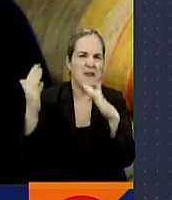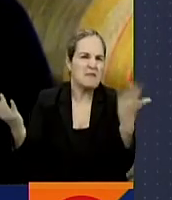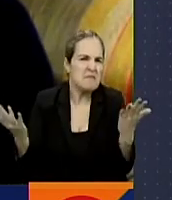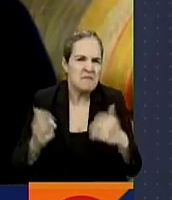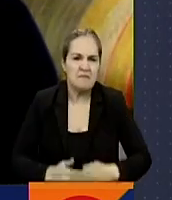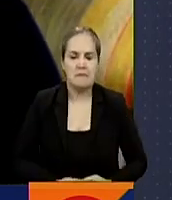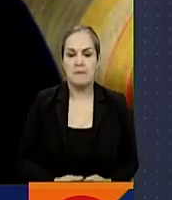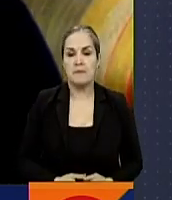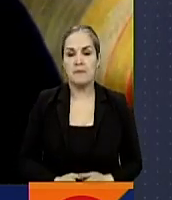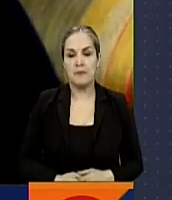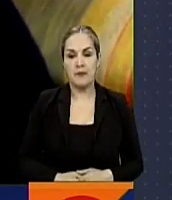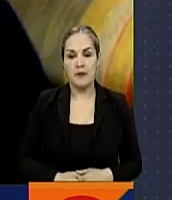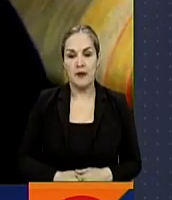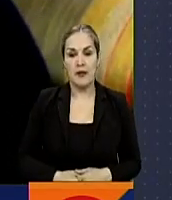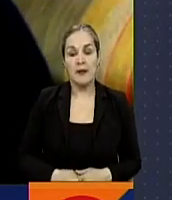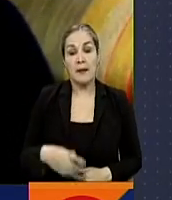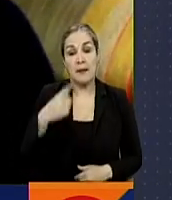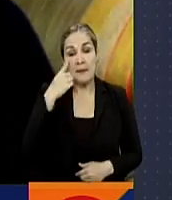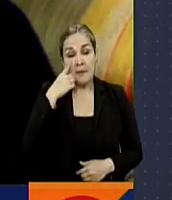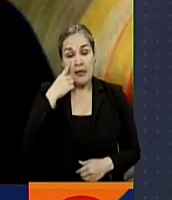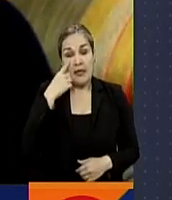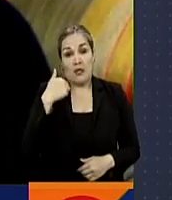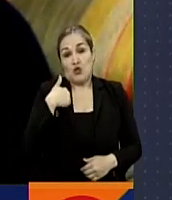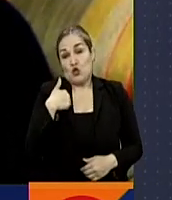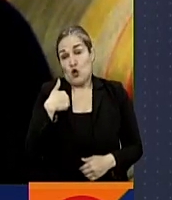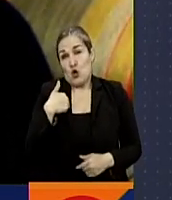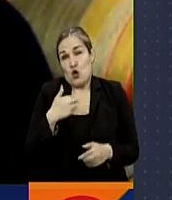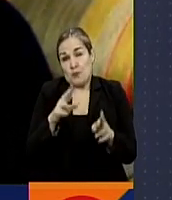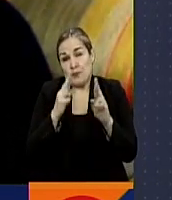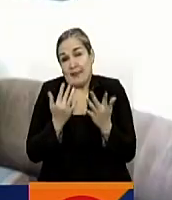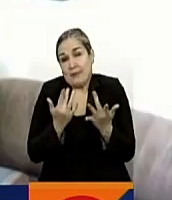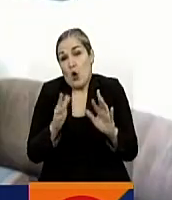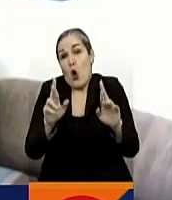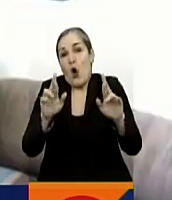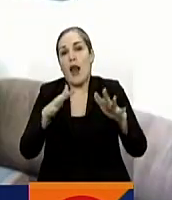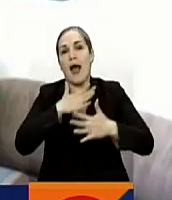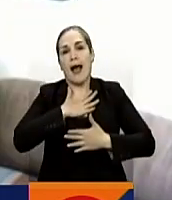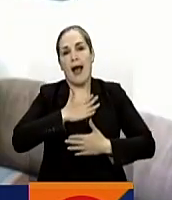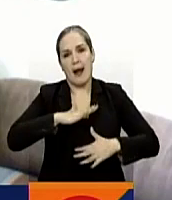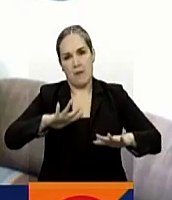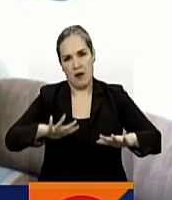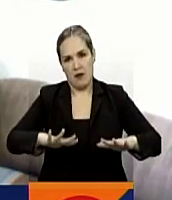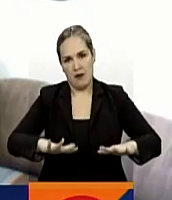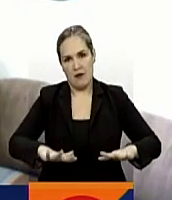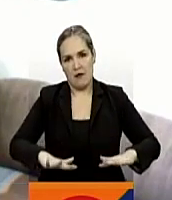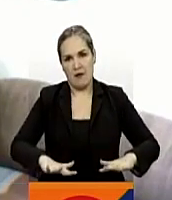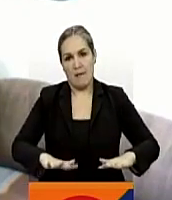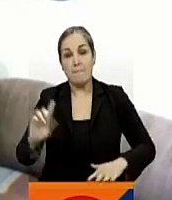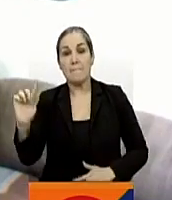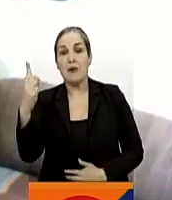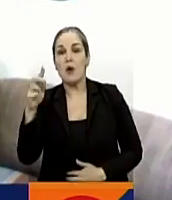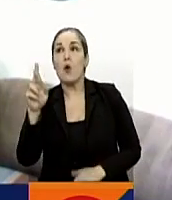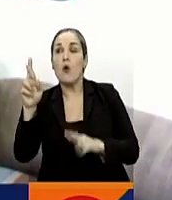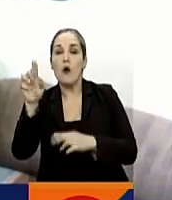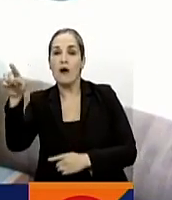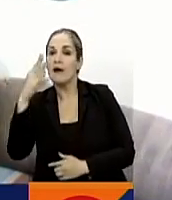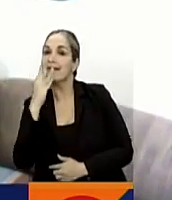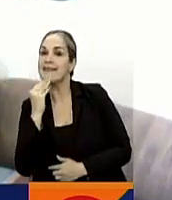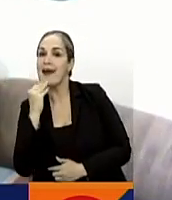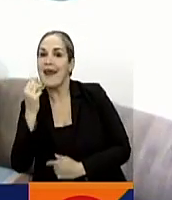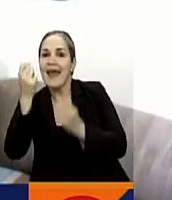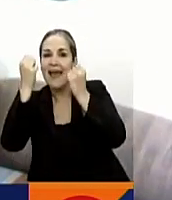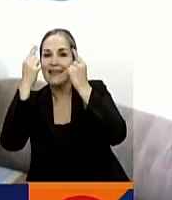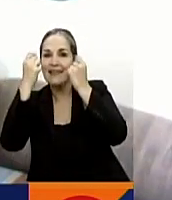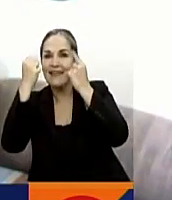gaza Mira Damaris yo yo espero que la situación se calme eh primero porque Israel entienda que no puede